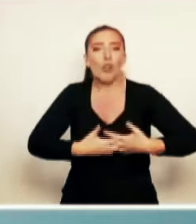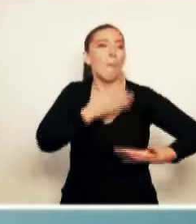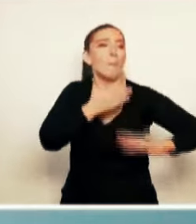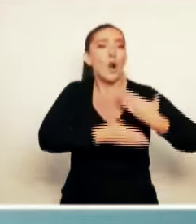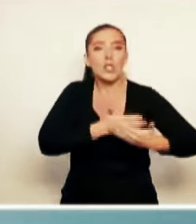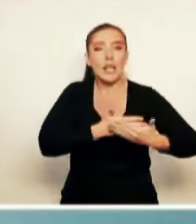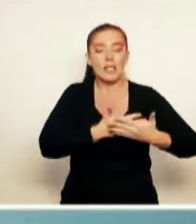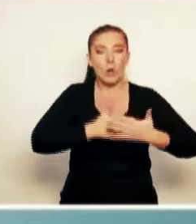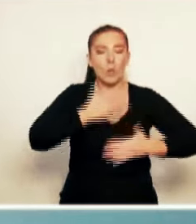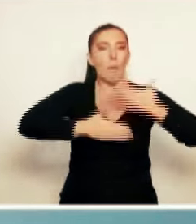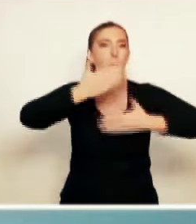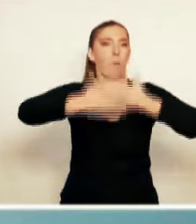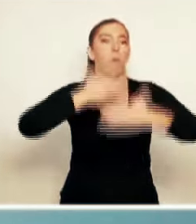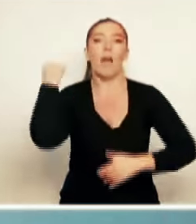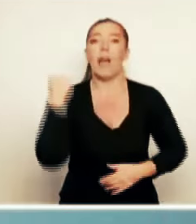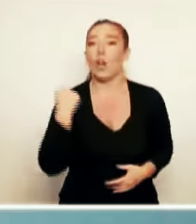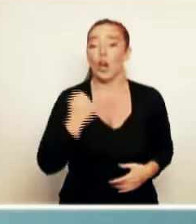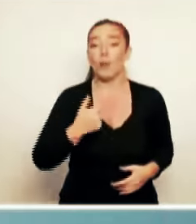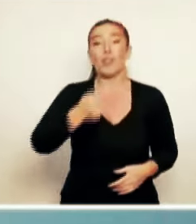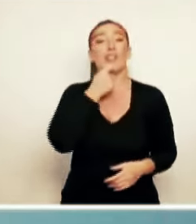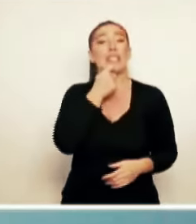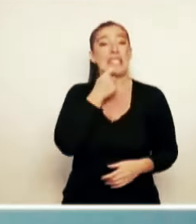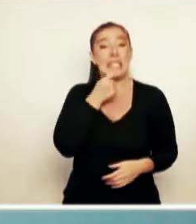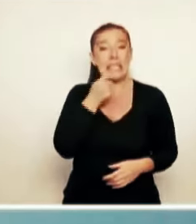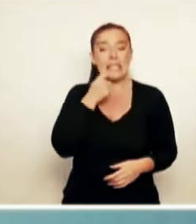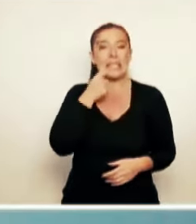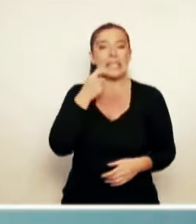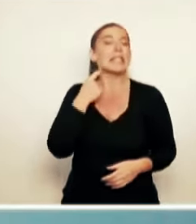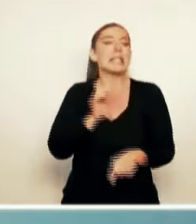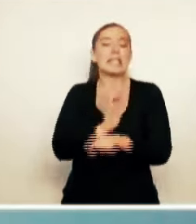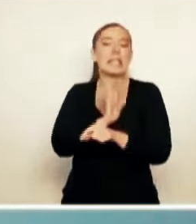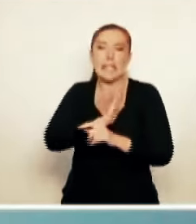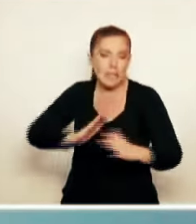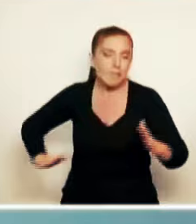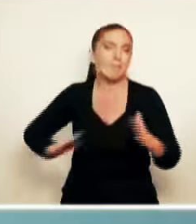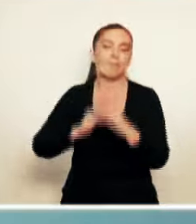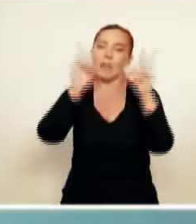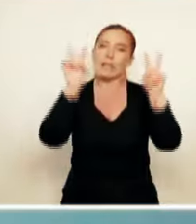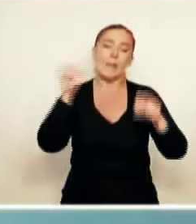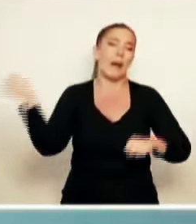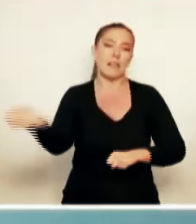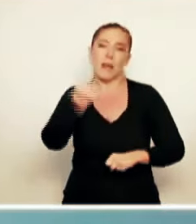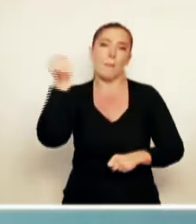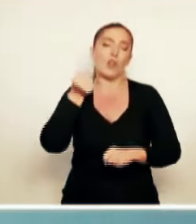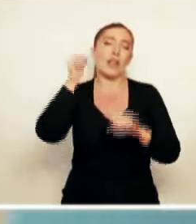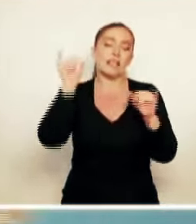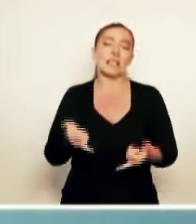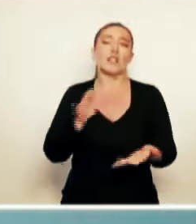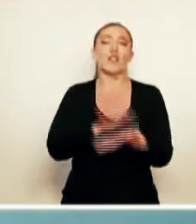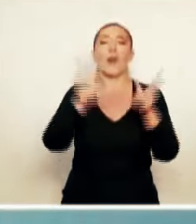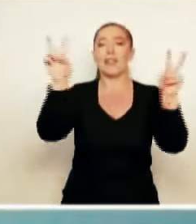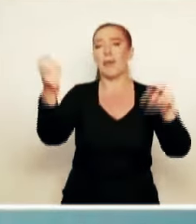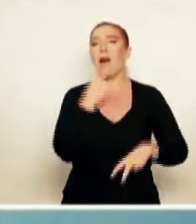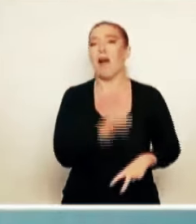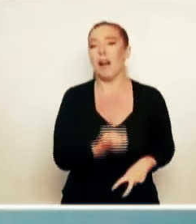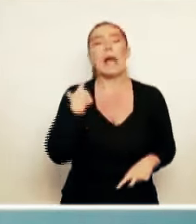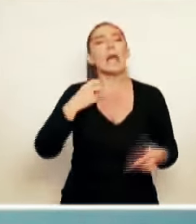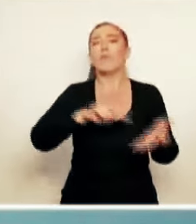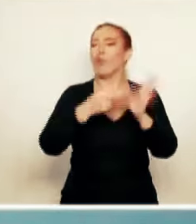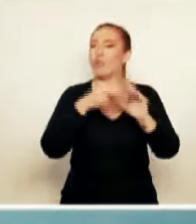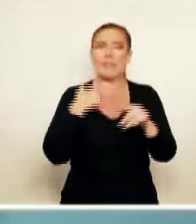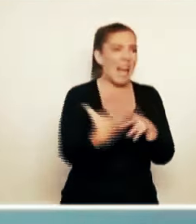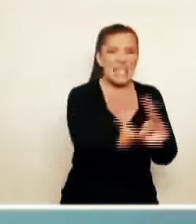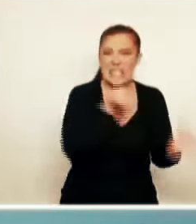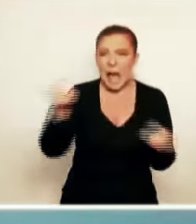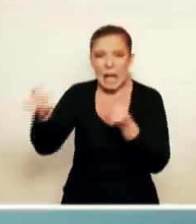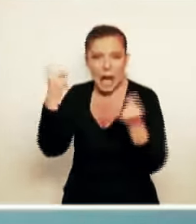de crecimiento económico si no tomamos al toro por las astas en materia energética, que no significa sacarle nada